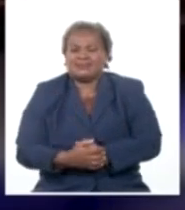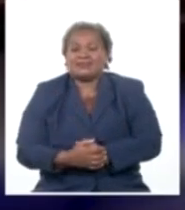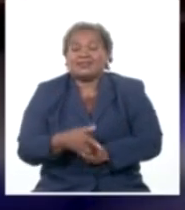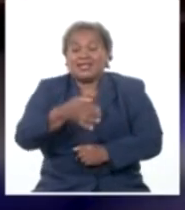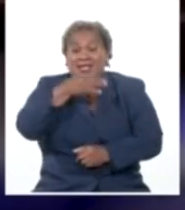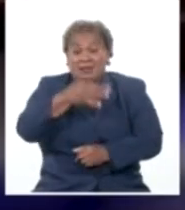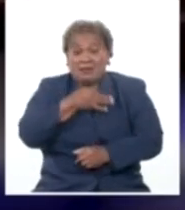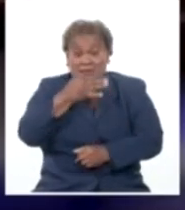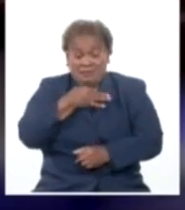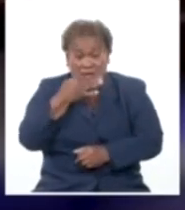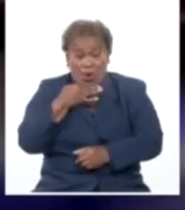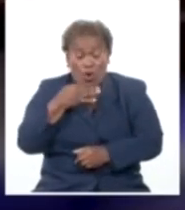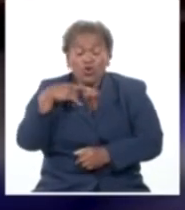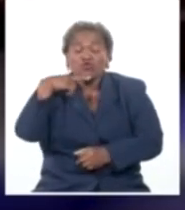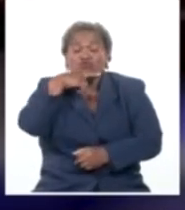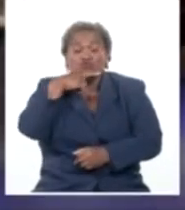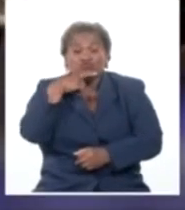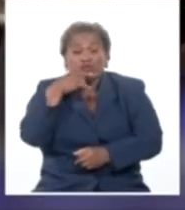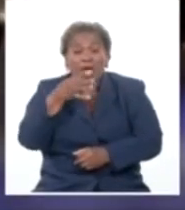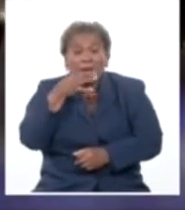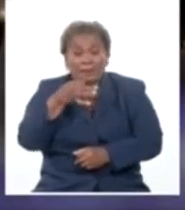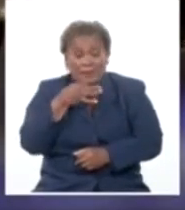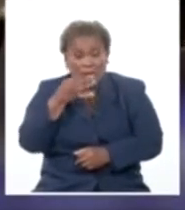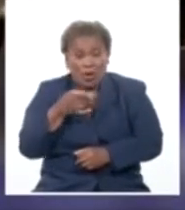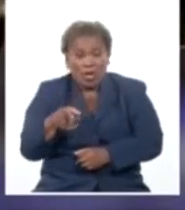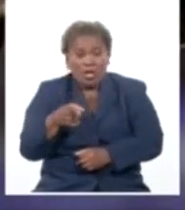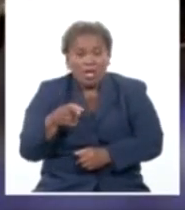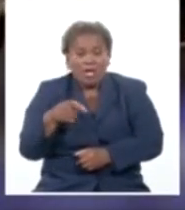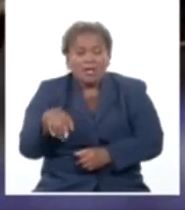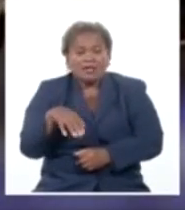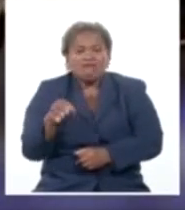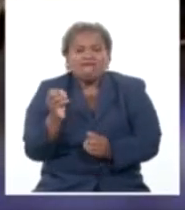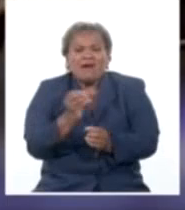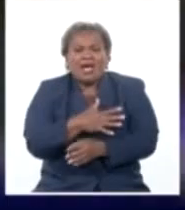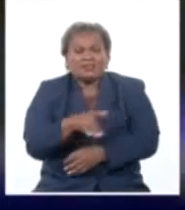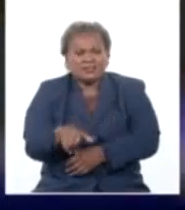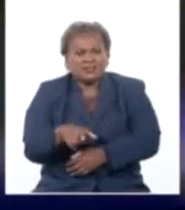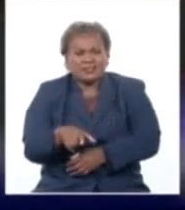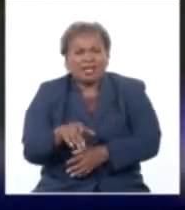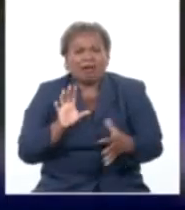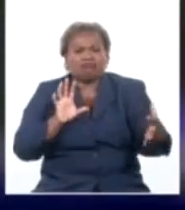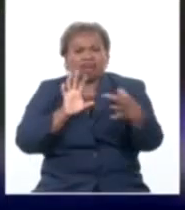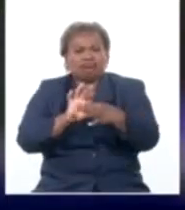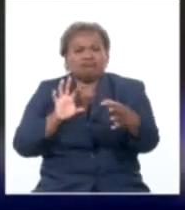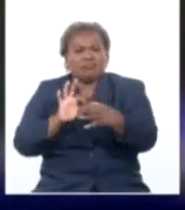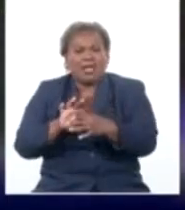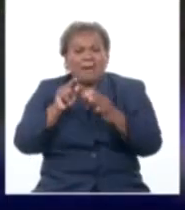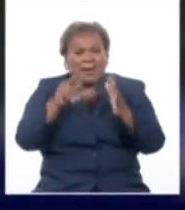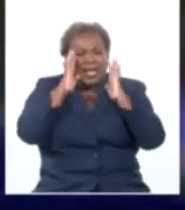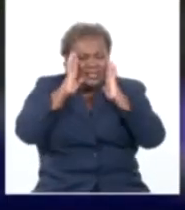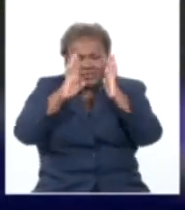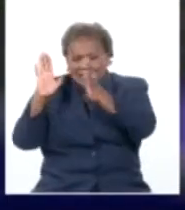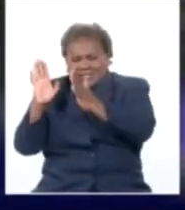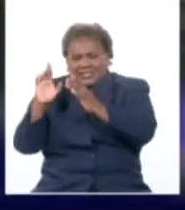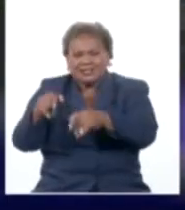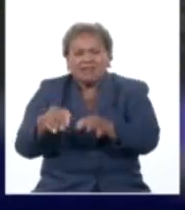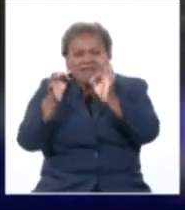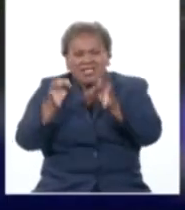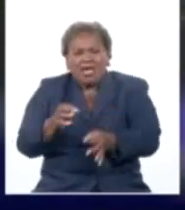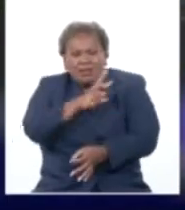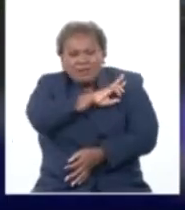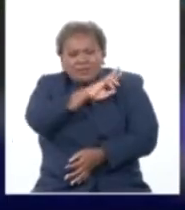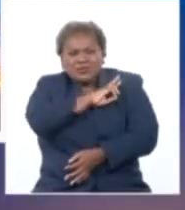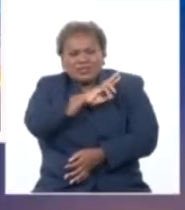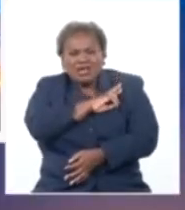portavoz del Kremlin consideró hoy que tales revelaciones son bulos mediáticos coordinados para desviar la atención de los verdaderos